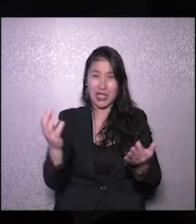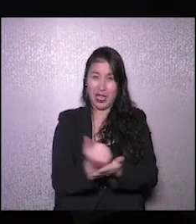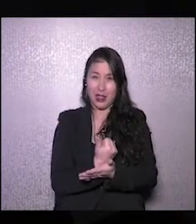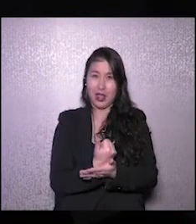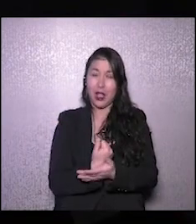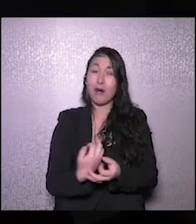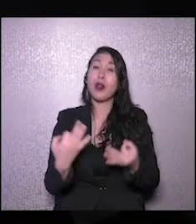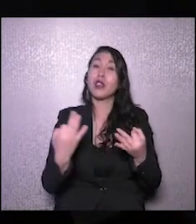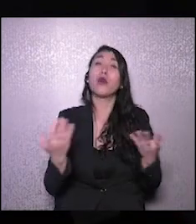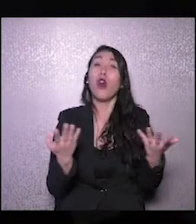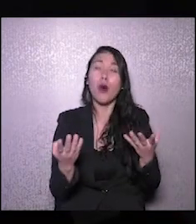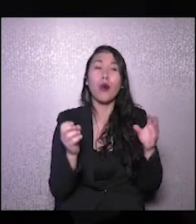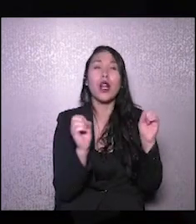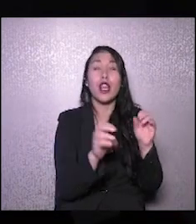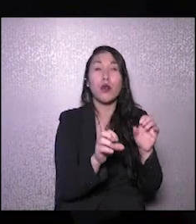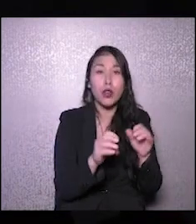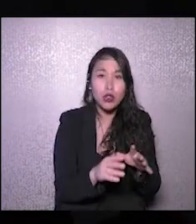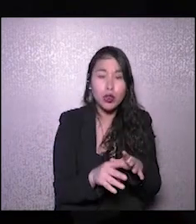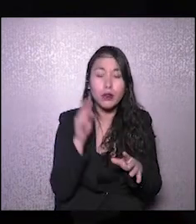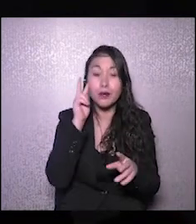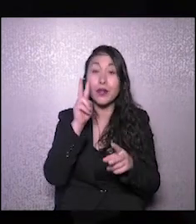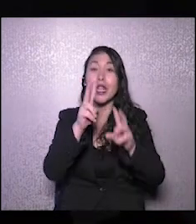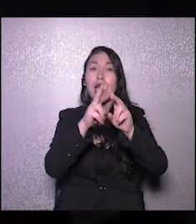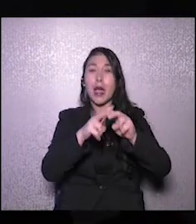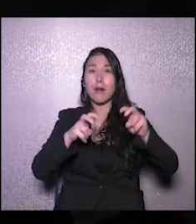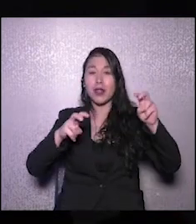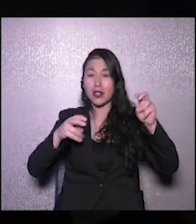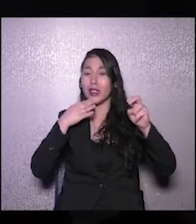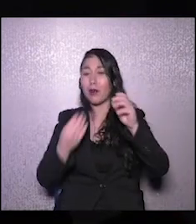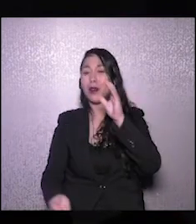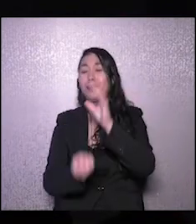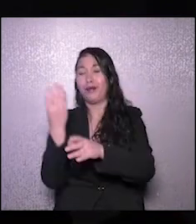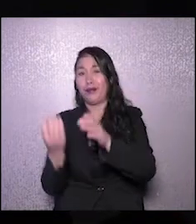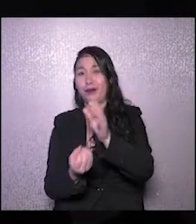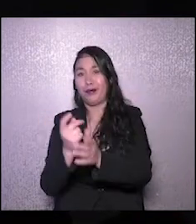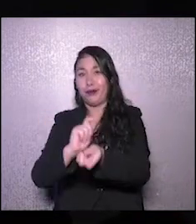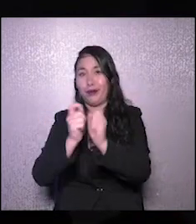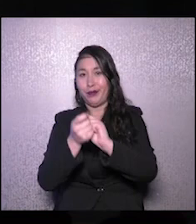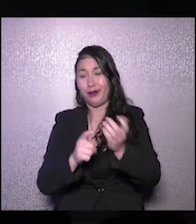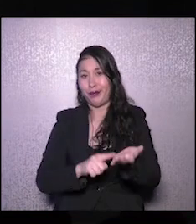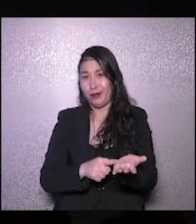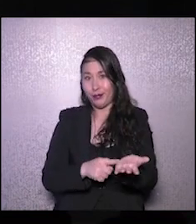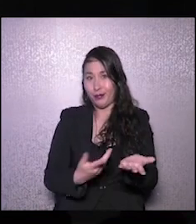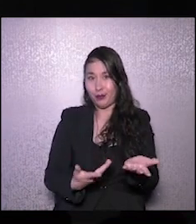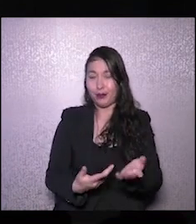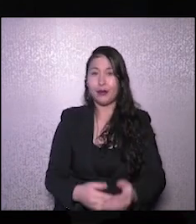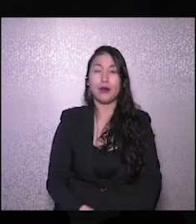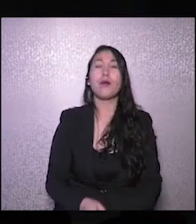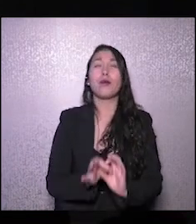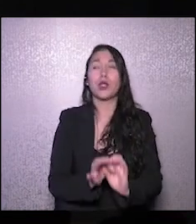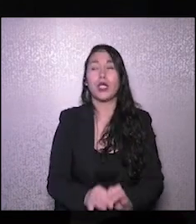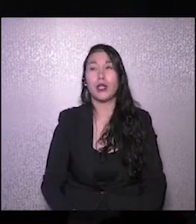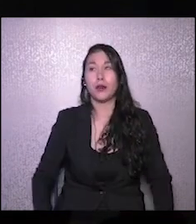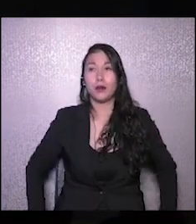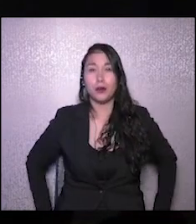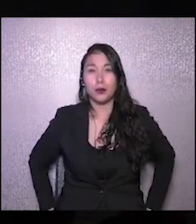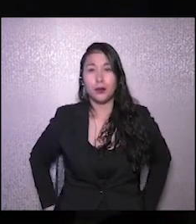de la educación, de la investigación y de la innovación en informática biomédica. Muchas gracias.